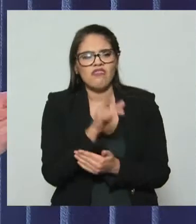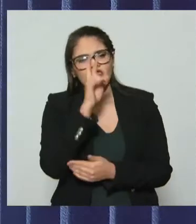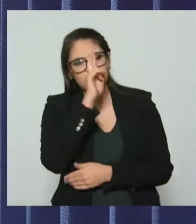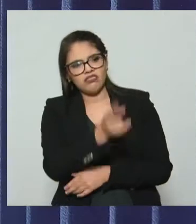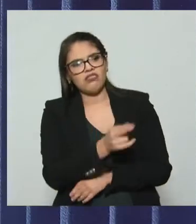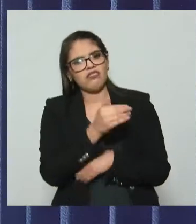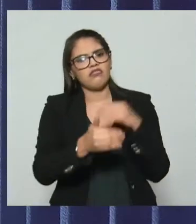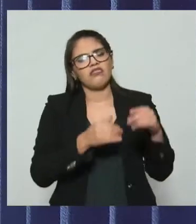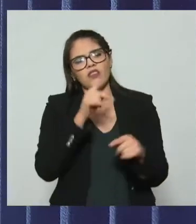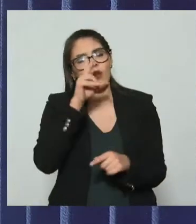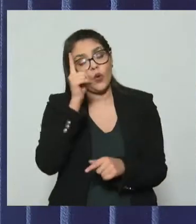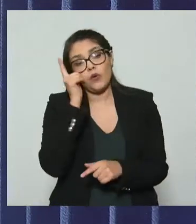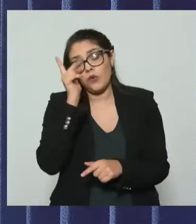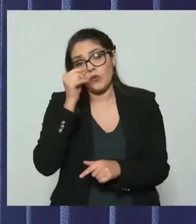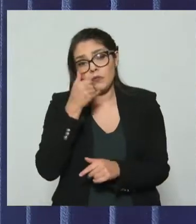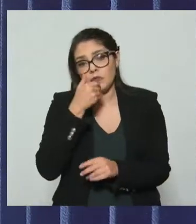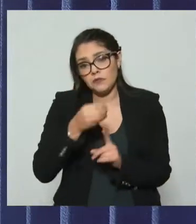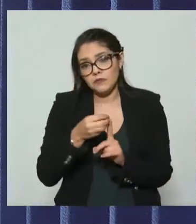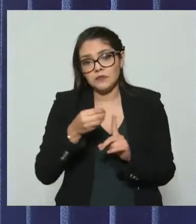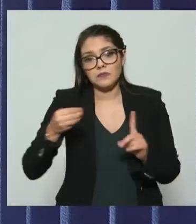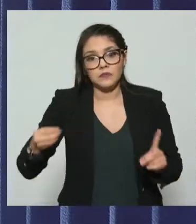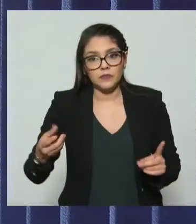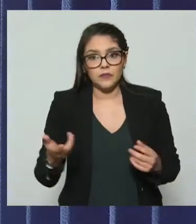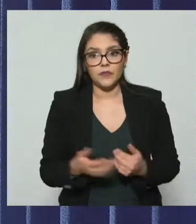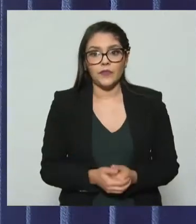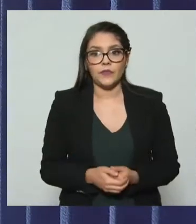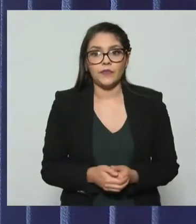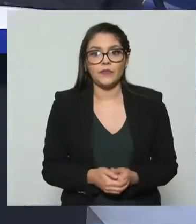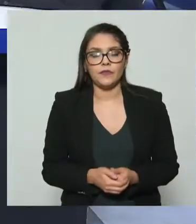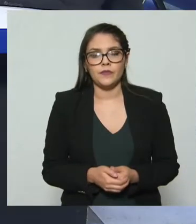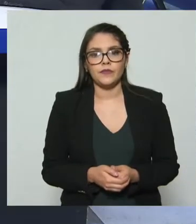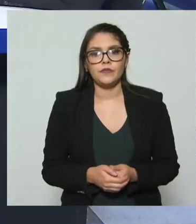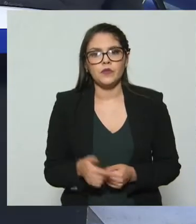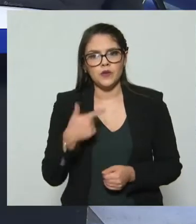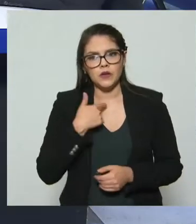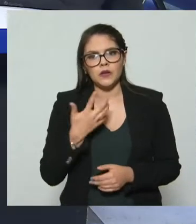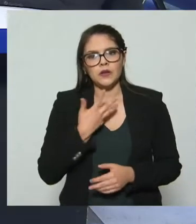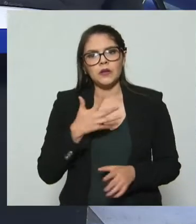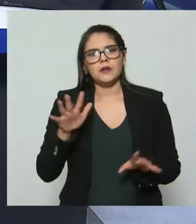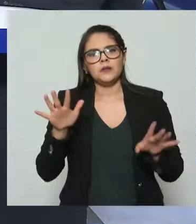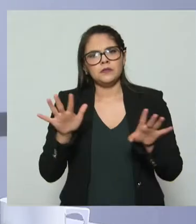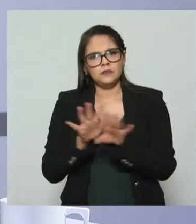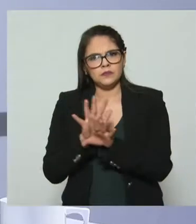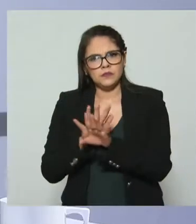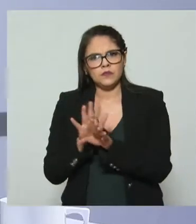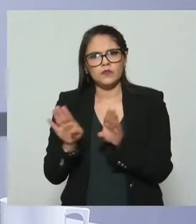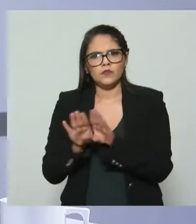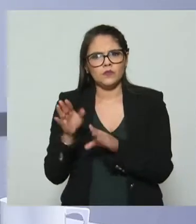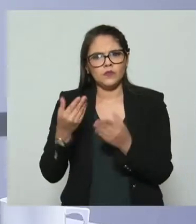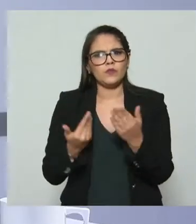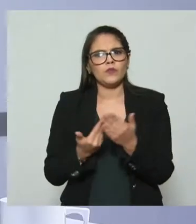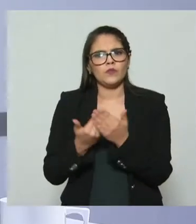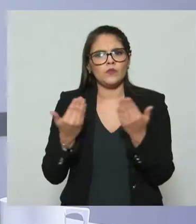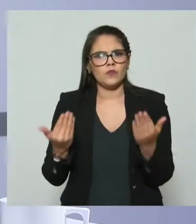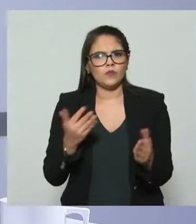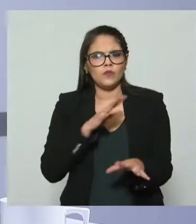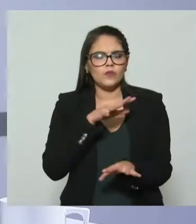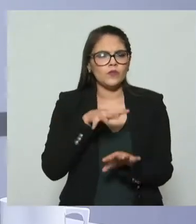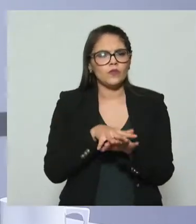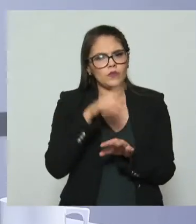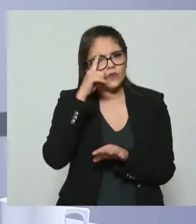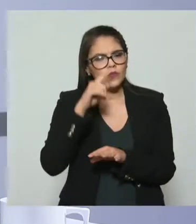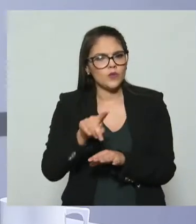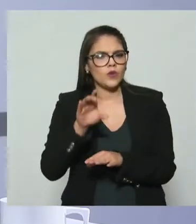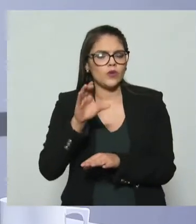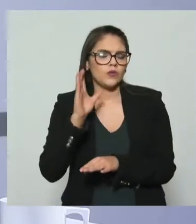legislativo. Carlos. Pues sí, mira, hemos tenido algunas modificaciones de la integración del Congreso.